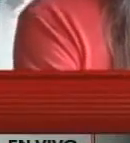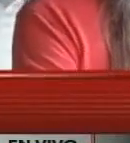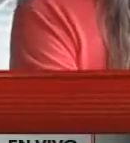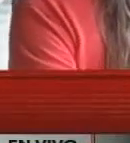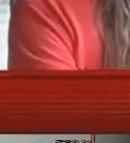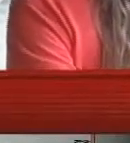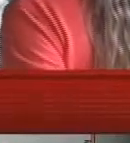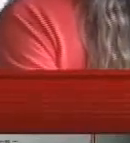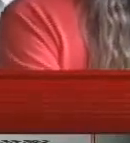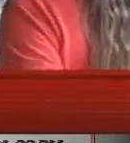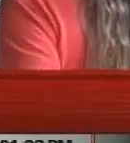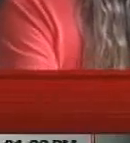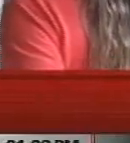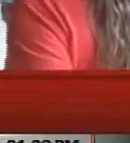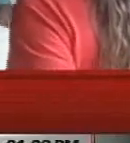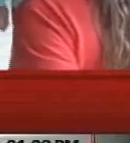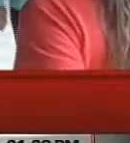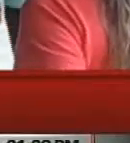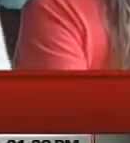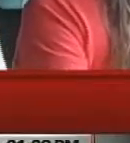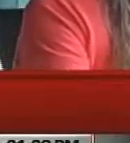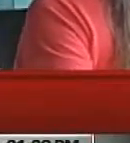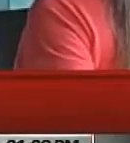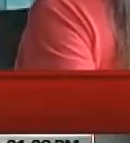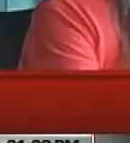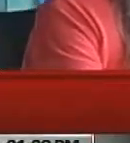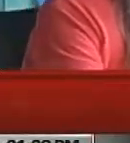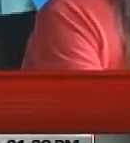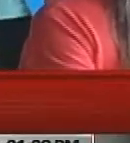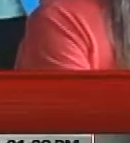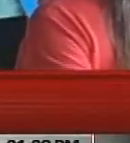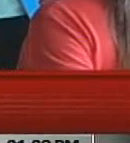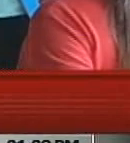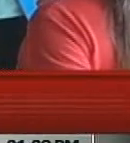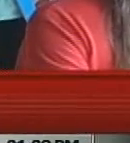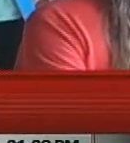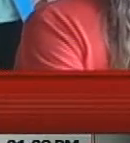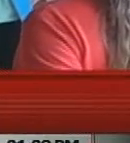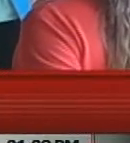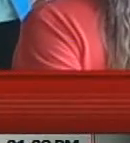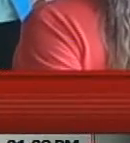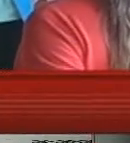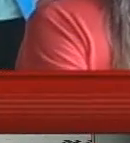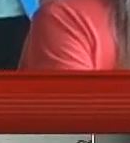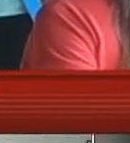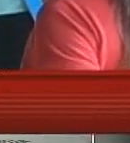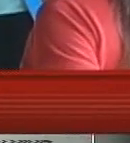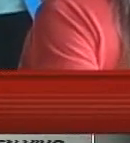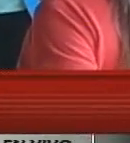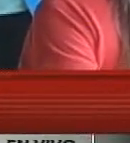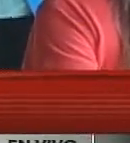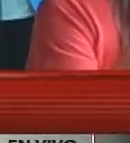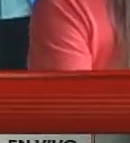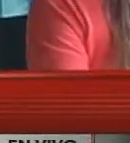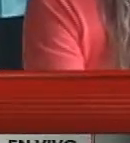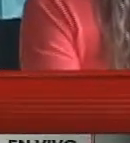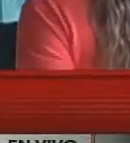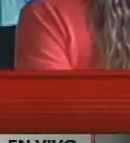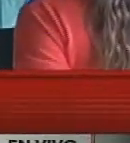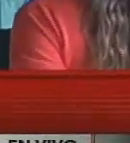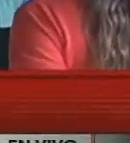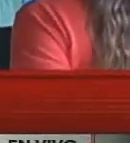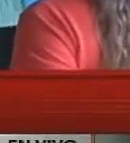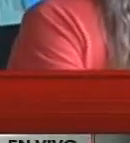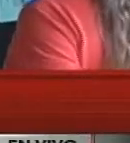Si algo se desvía, ven acá, así no, por aquí. Exacto. Cada paso, con amor, que todas las cosas vayan cuadrando.